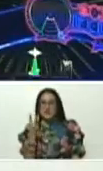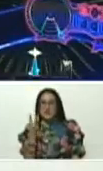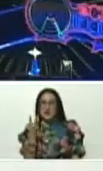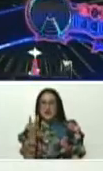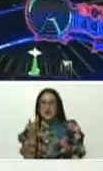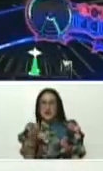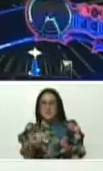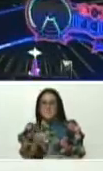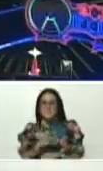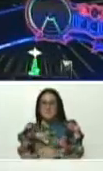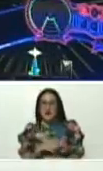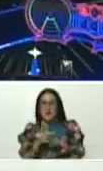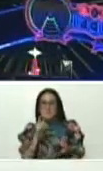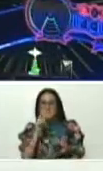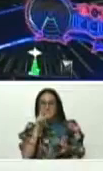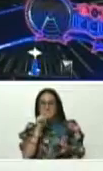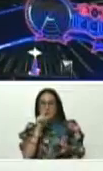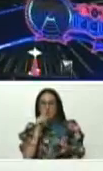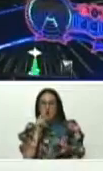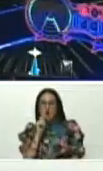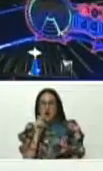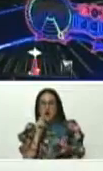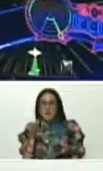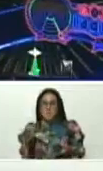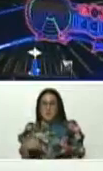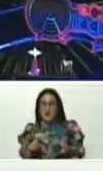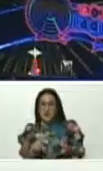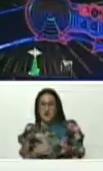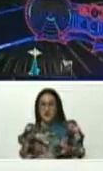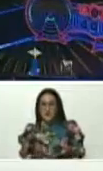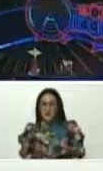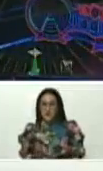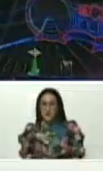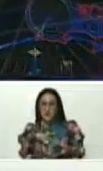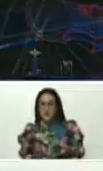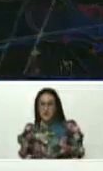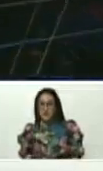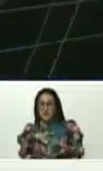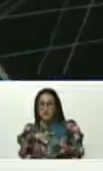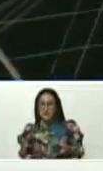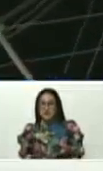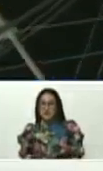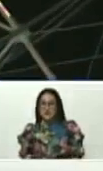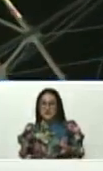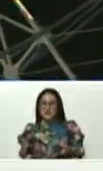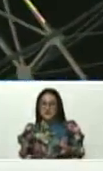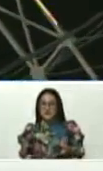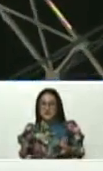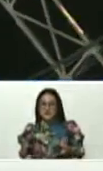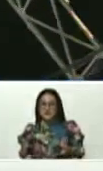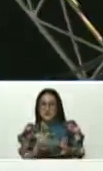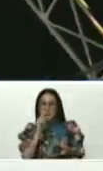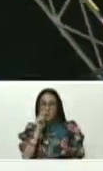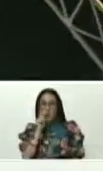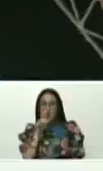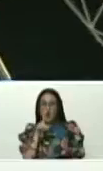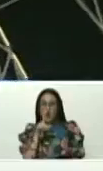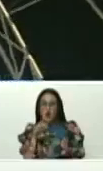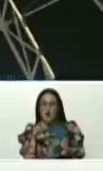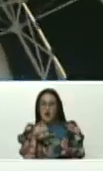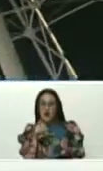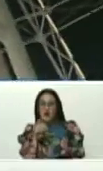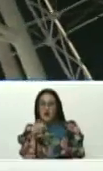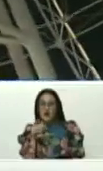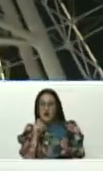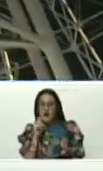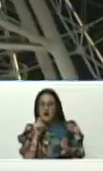triple cruzado es pollo, carne y pescado. Pollo, carne y pescado. Pollo, carne y pescado. Pollo, carne y pescado.